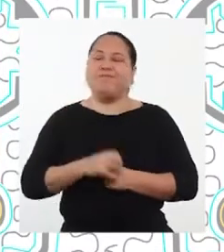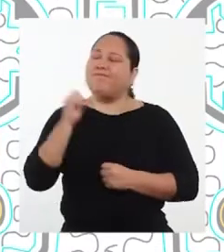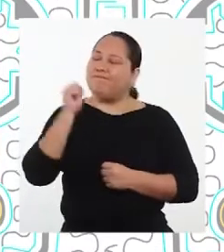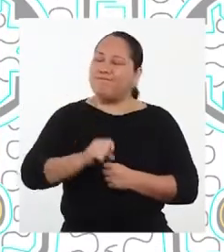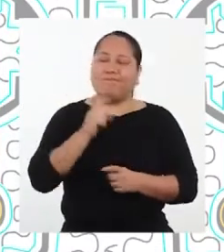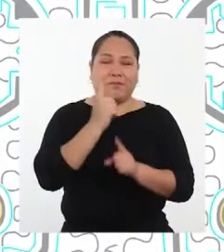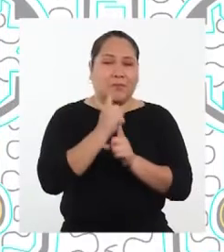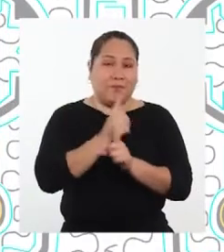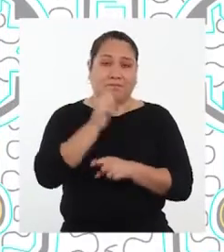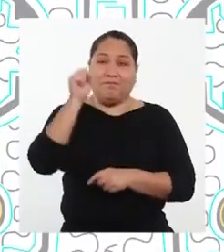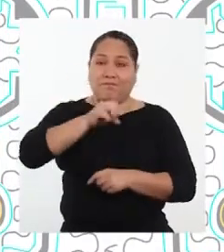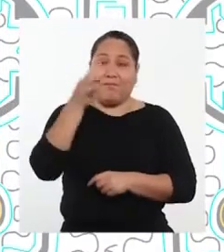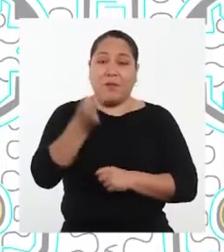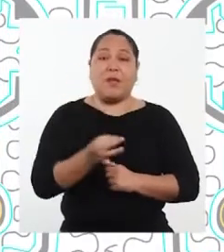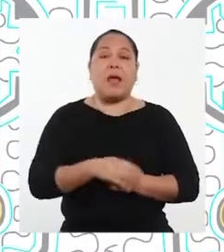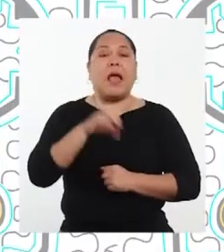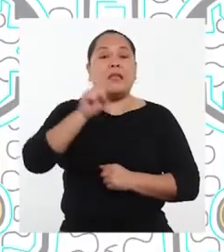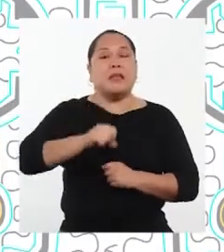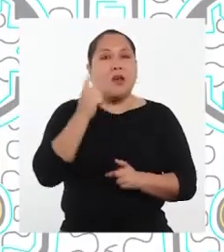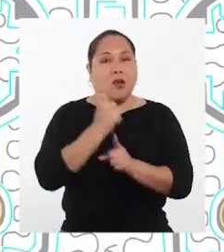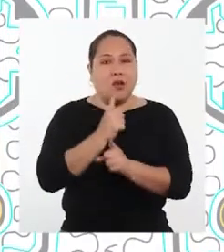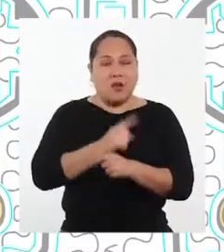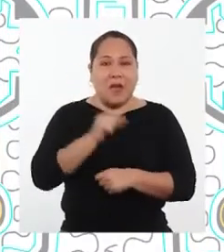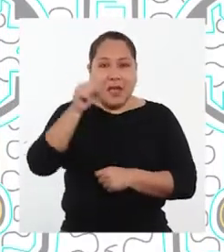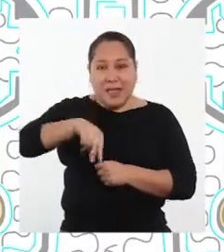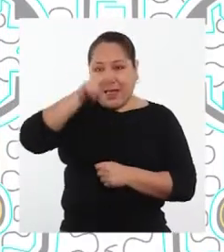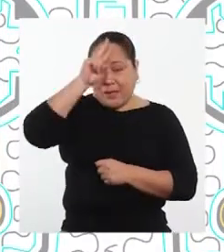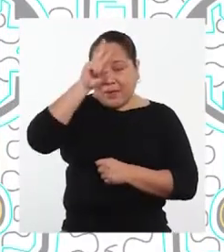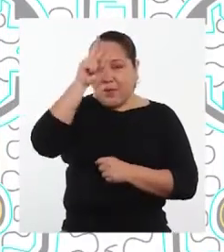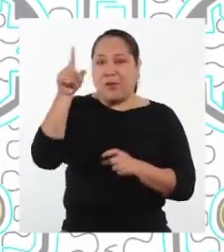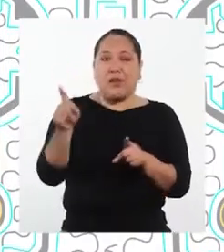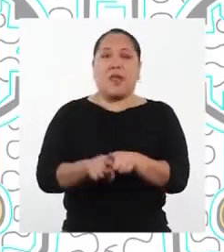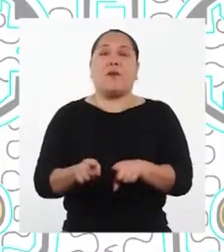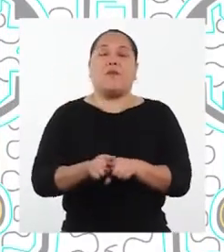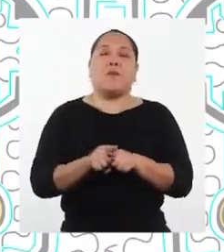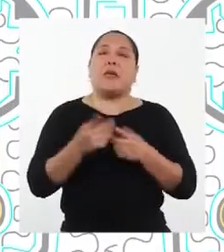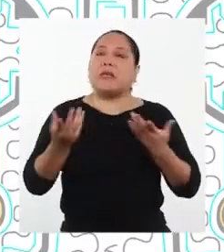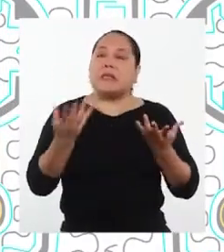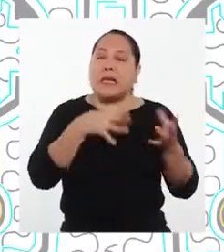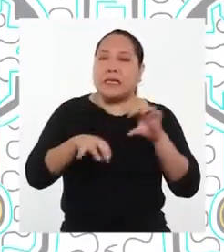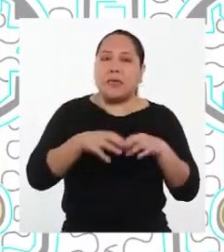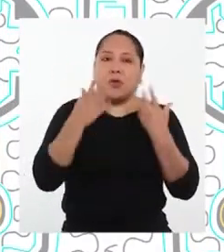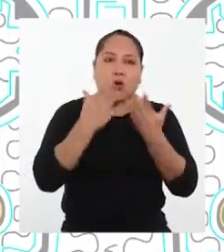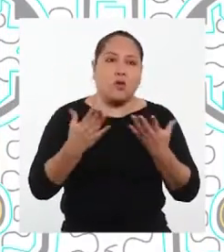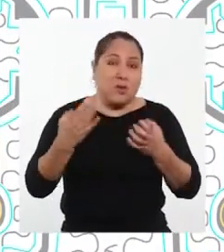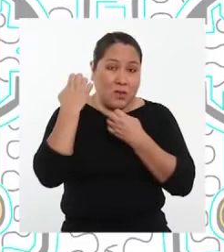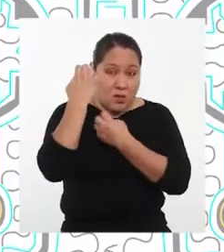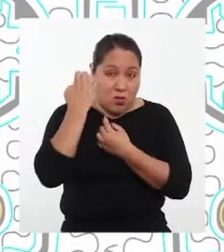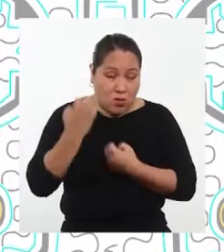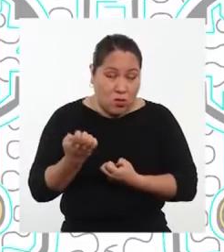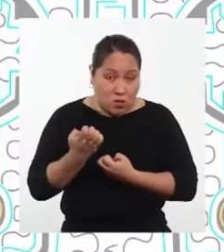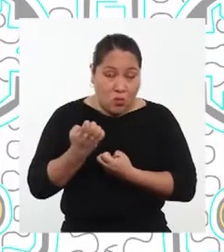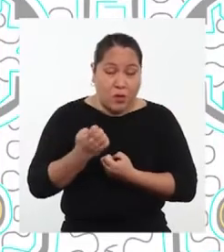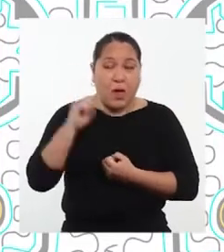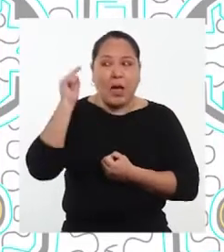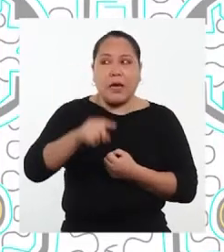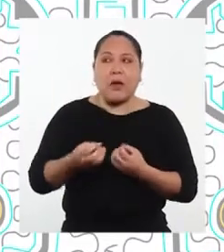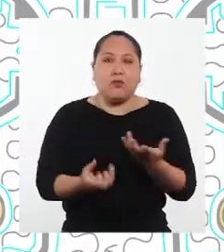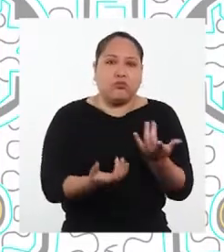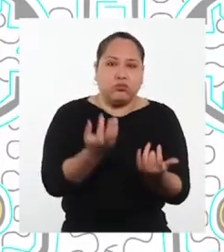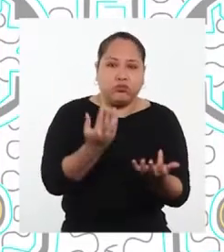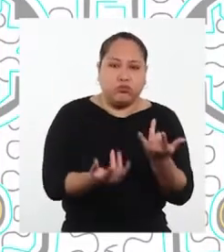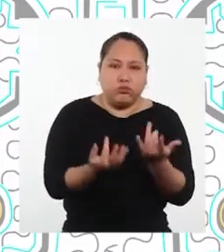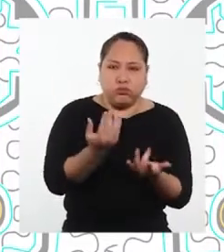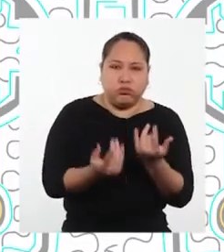Y estarían en lo correcto. Exactamente. Y en el Perú también se realizan actividades económicas en las que se queman combustibles